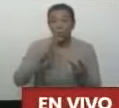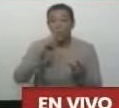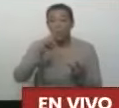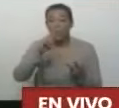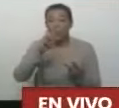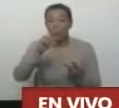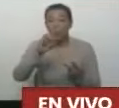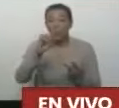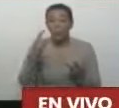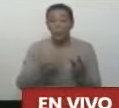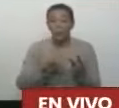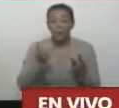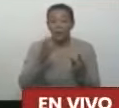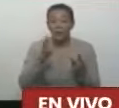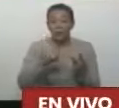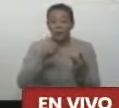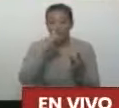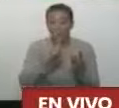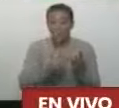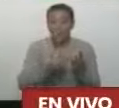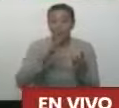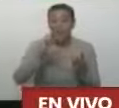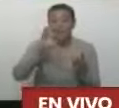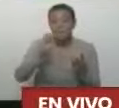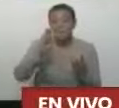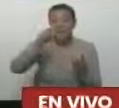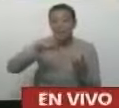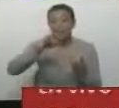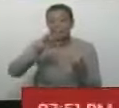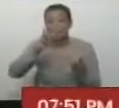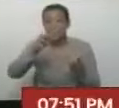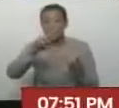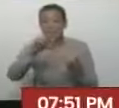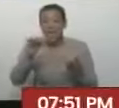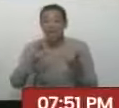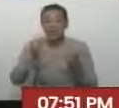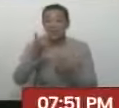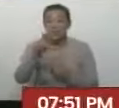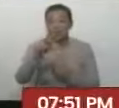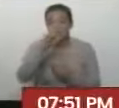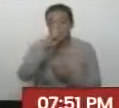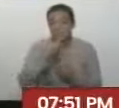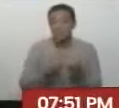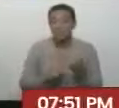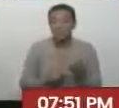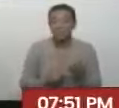Prandini, 14 años. Maximiliano Rodríguez Silvani, 13 años.